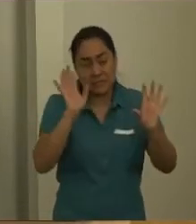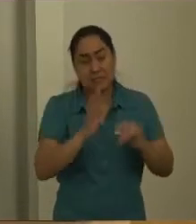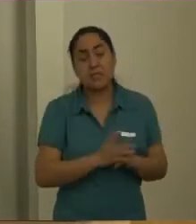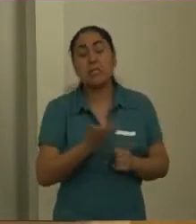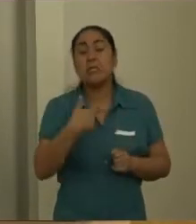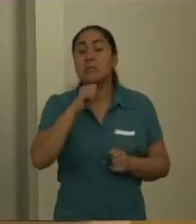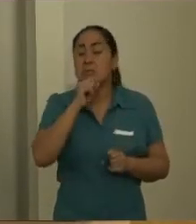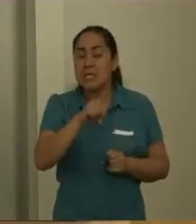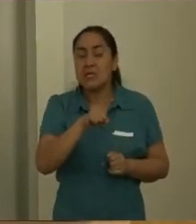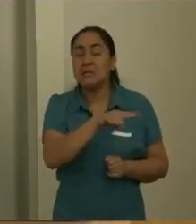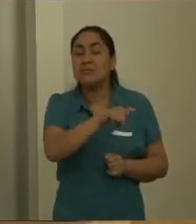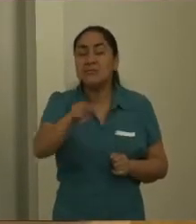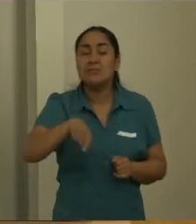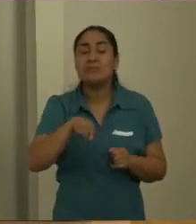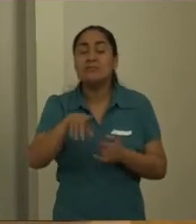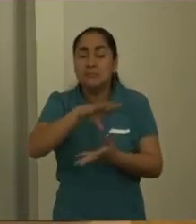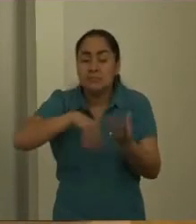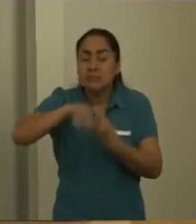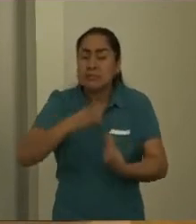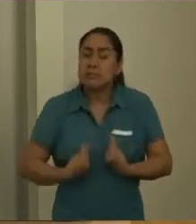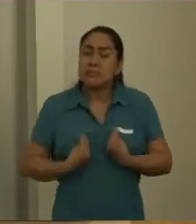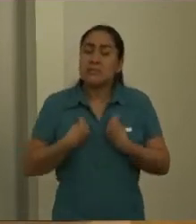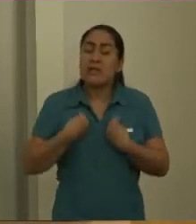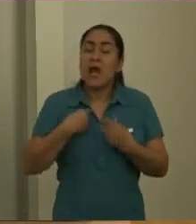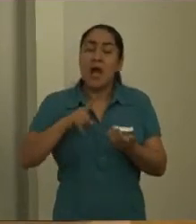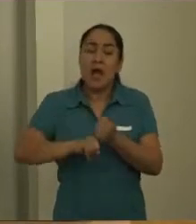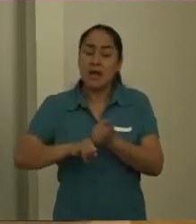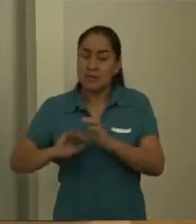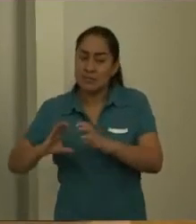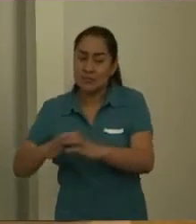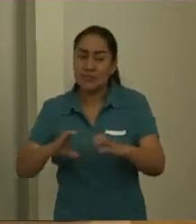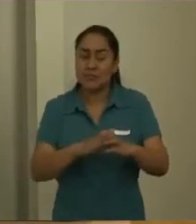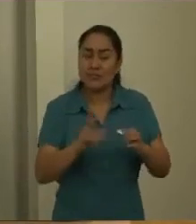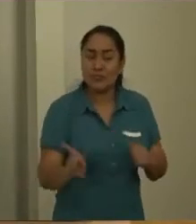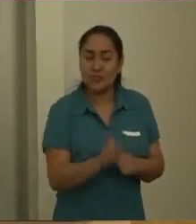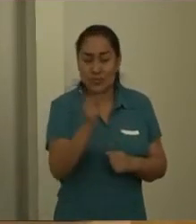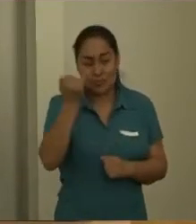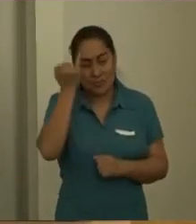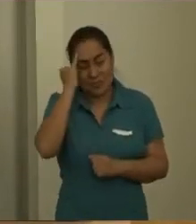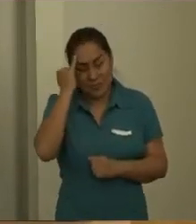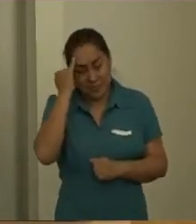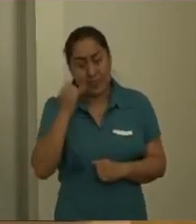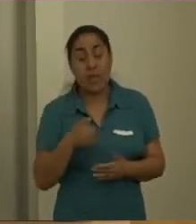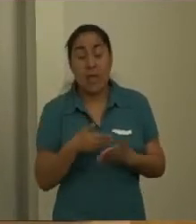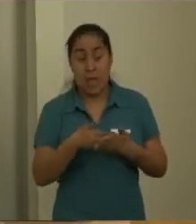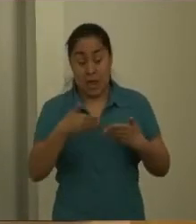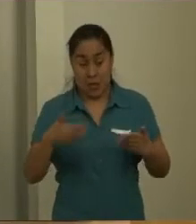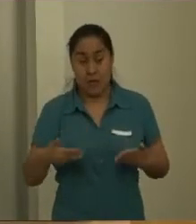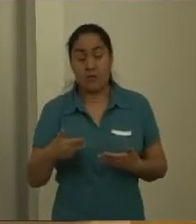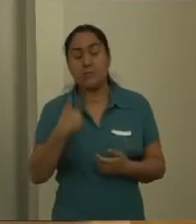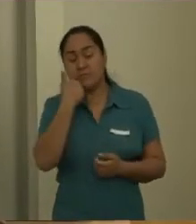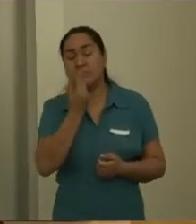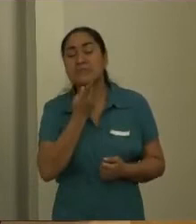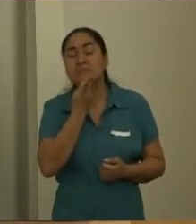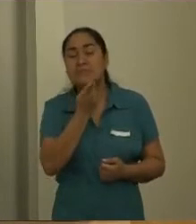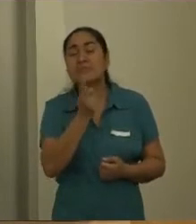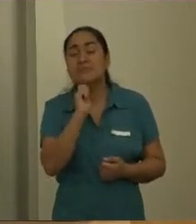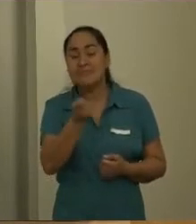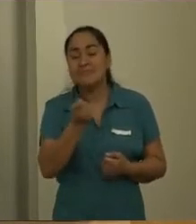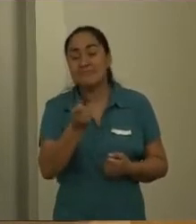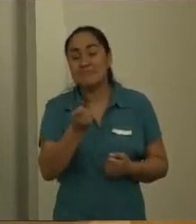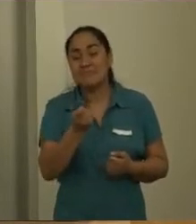supervivencia como pueblos indígenas no queremos invalidar posibles efectos